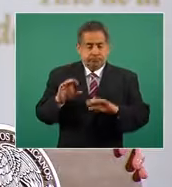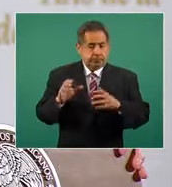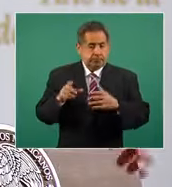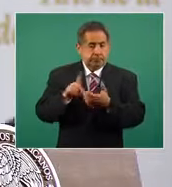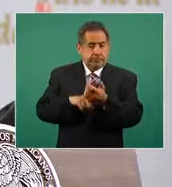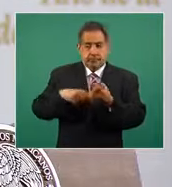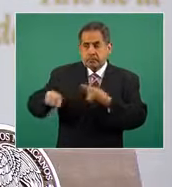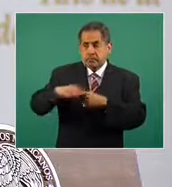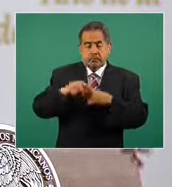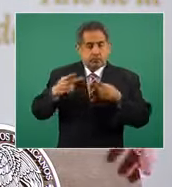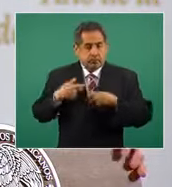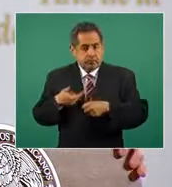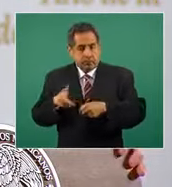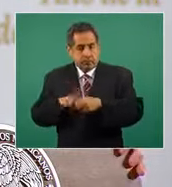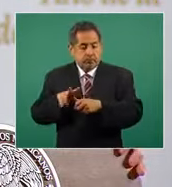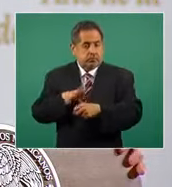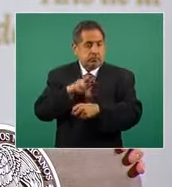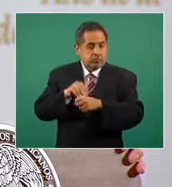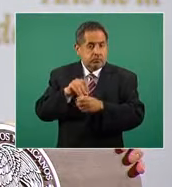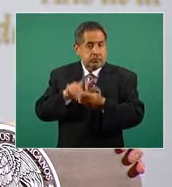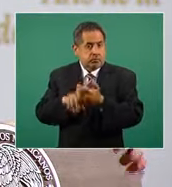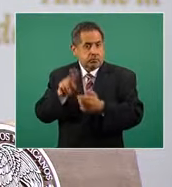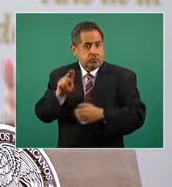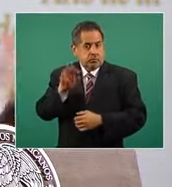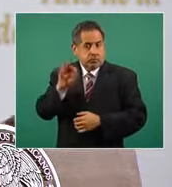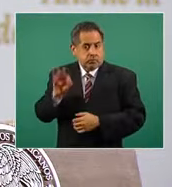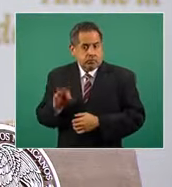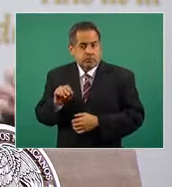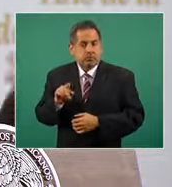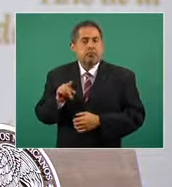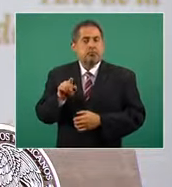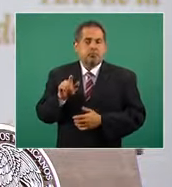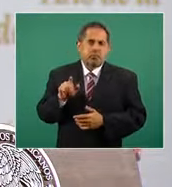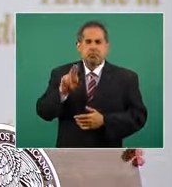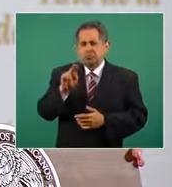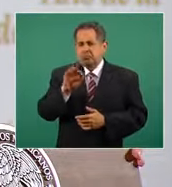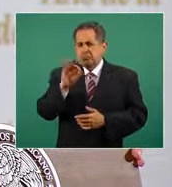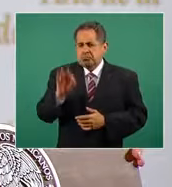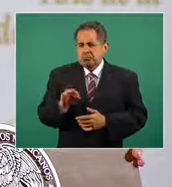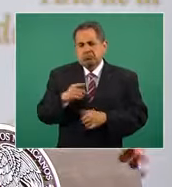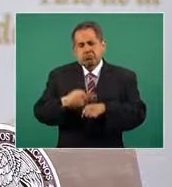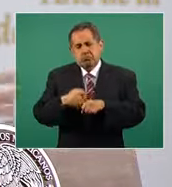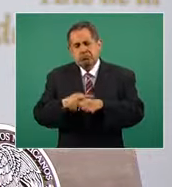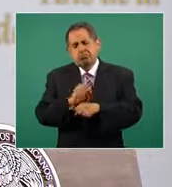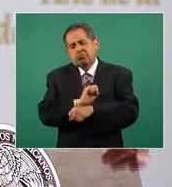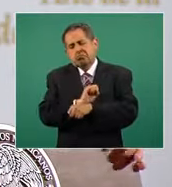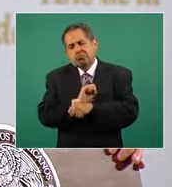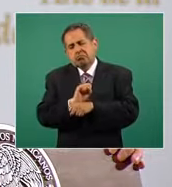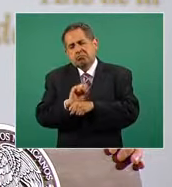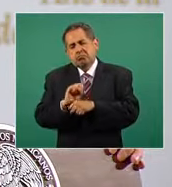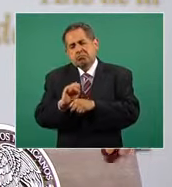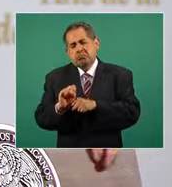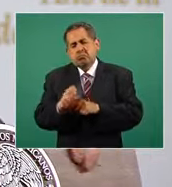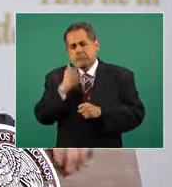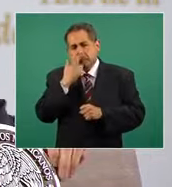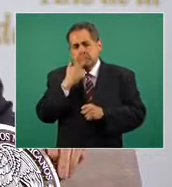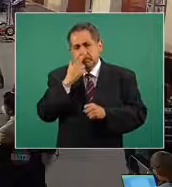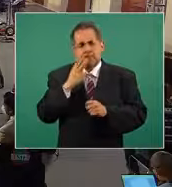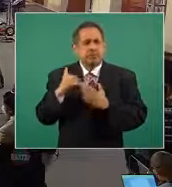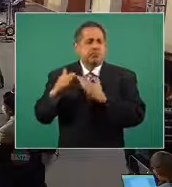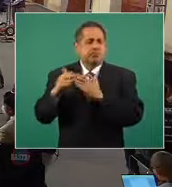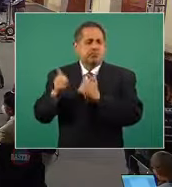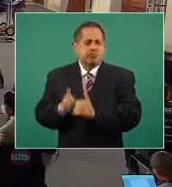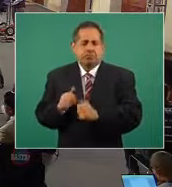20% hospitalizadas, 80% de los casos tienen una enfermedad leve que les permite estar en